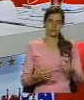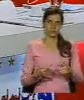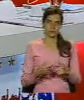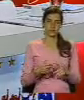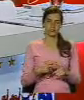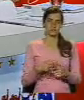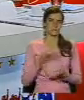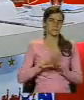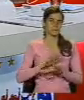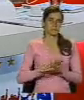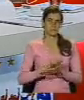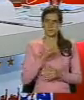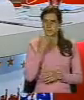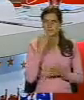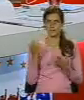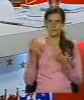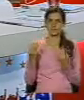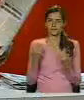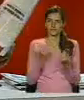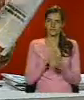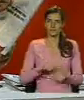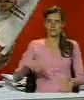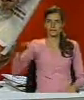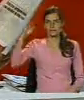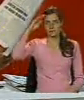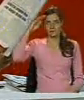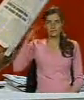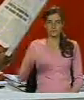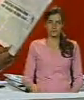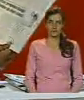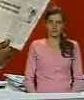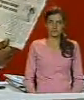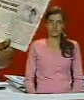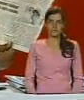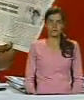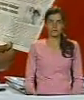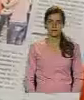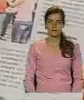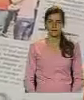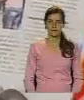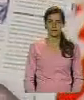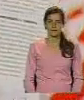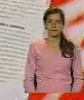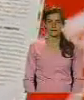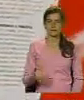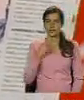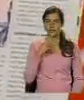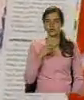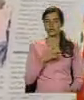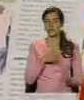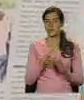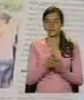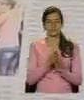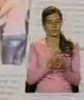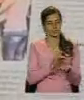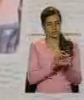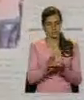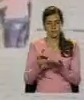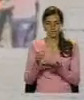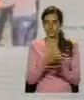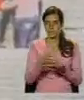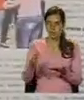pacíficamente. Aquí vemos cómo la Guardia Nacional está actuando para el desalojo. Póngale ahí a la cámara, hermano.